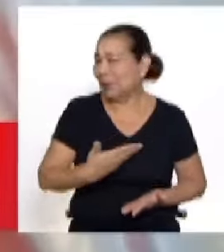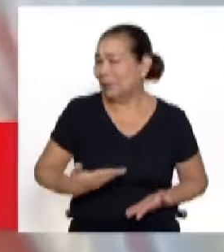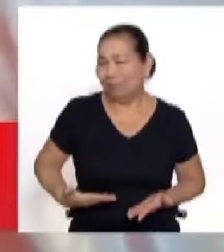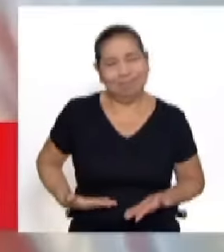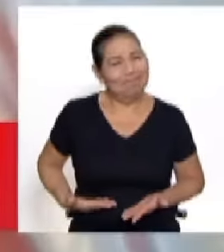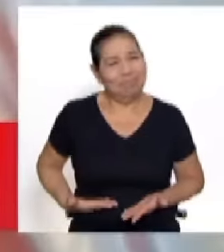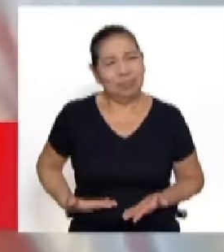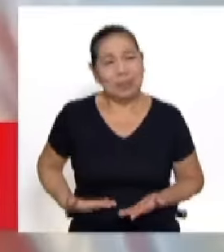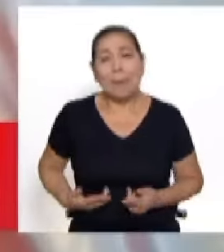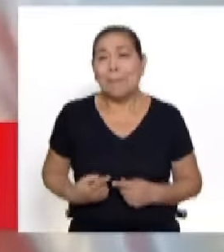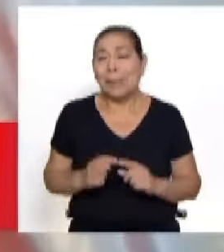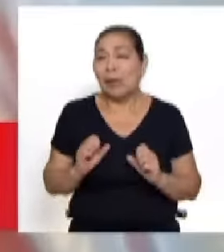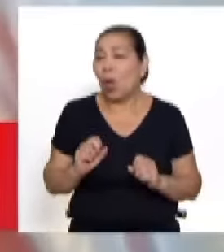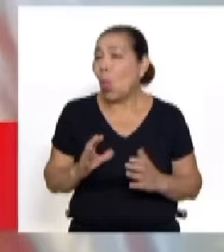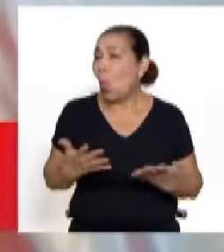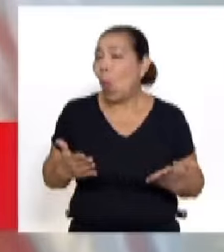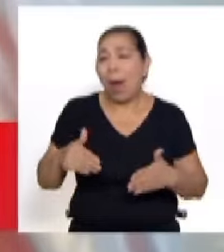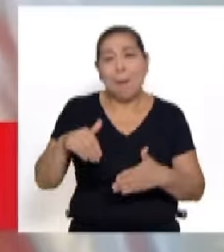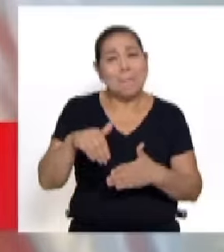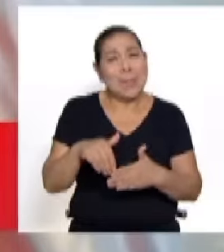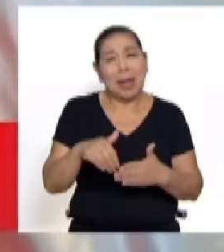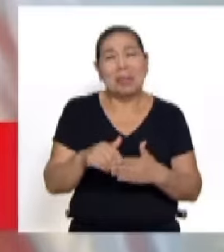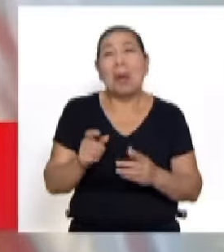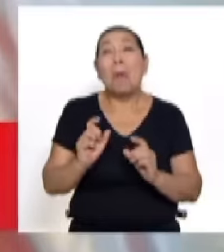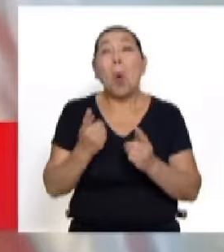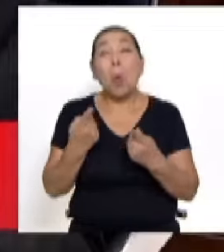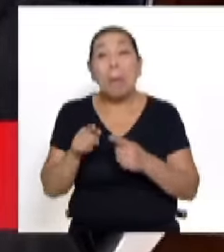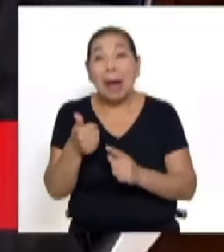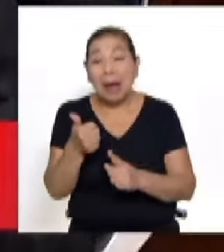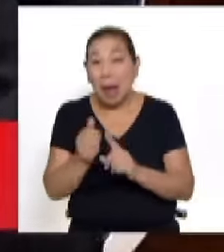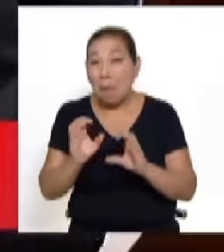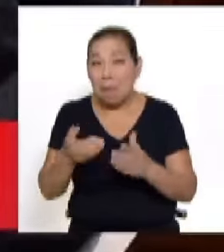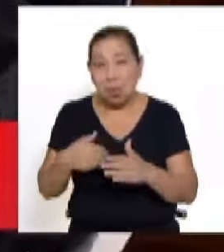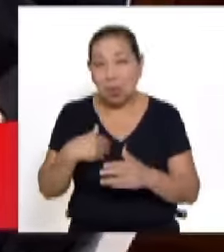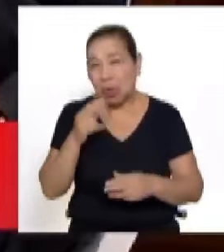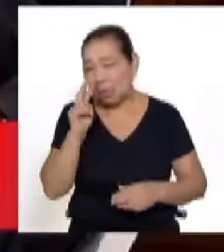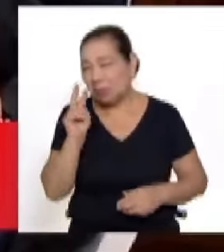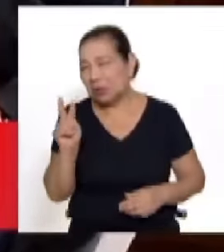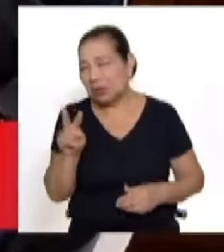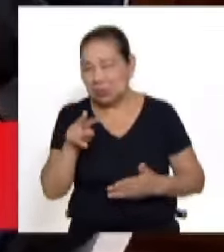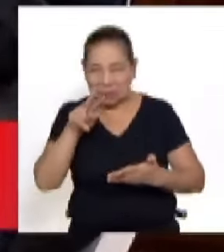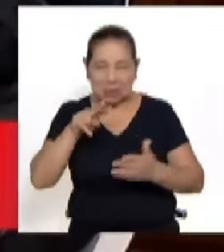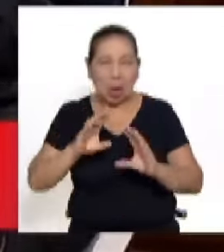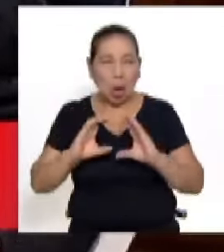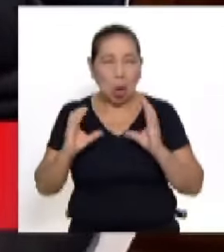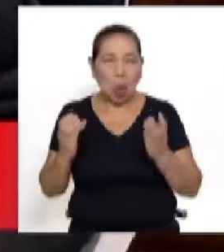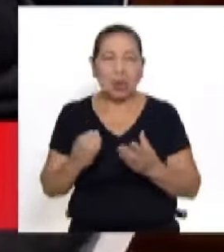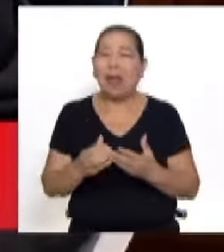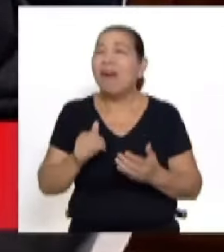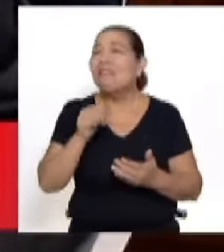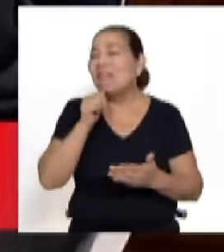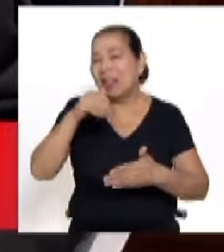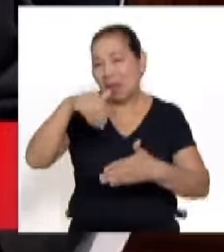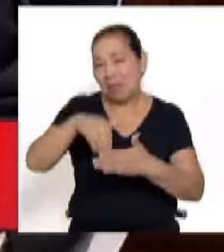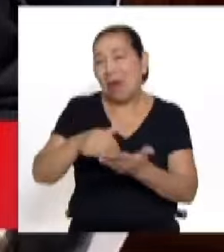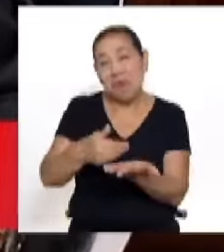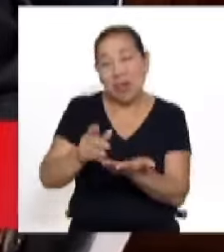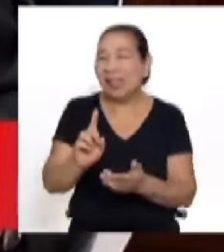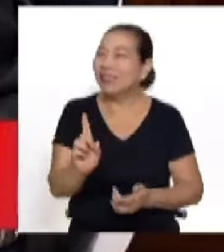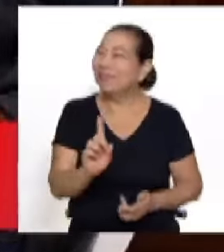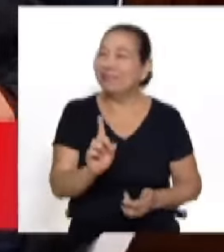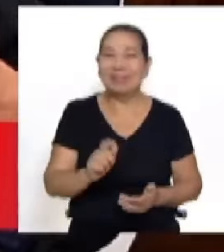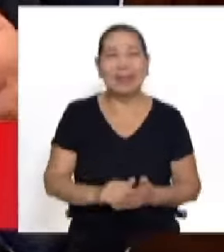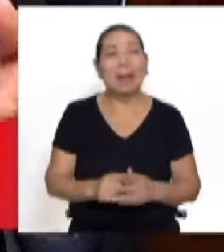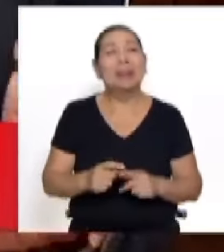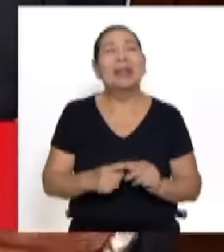presidencial, consideró que no hay votos para la misma. Yo he notado, no hay votos para vacancia,